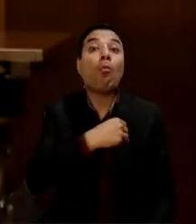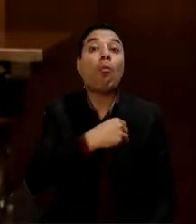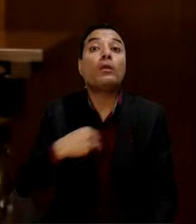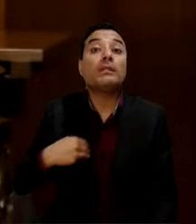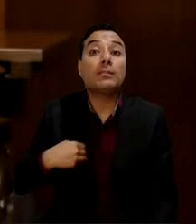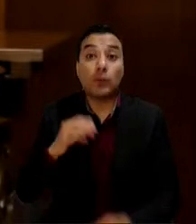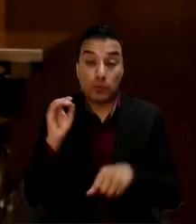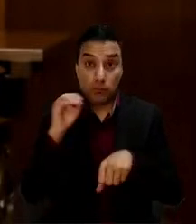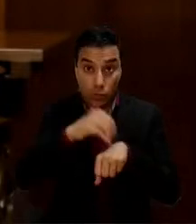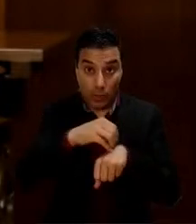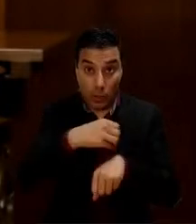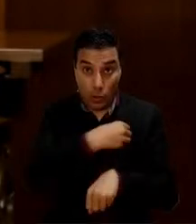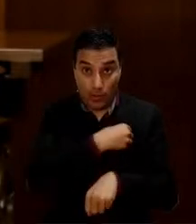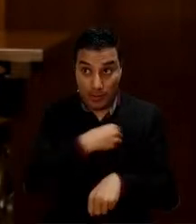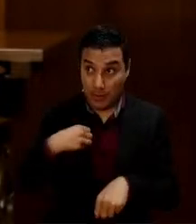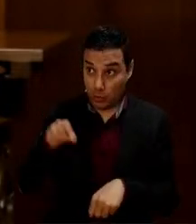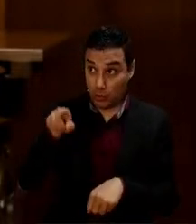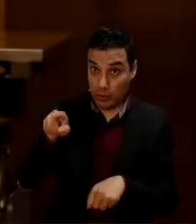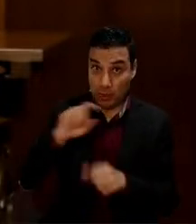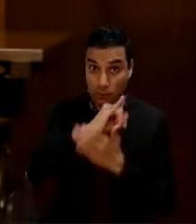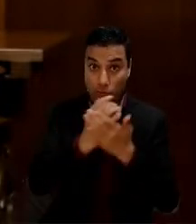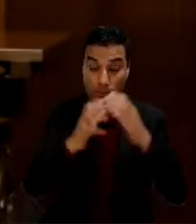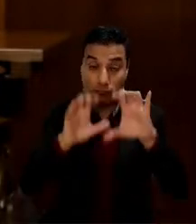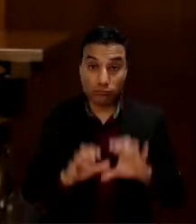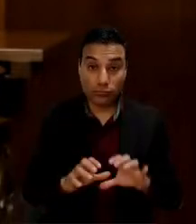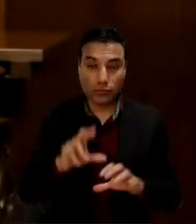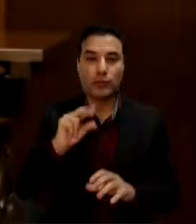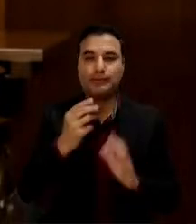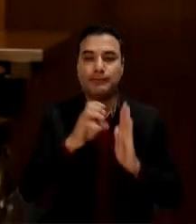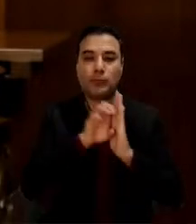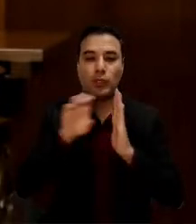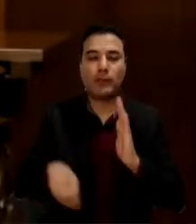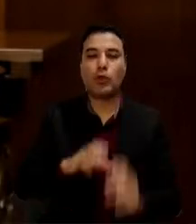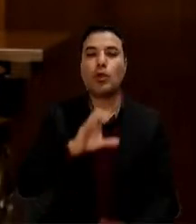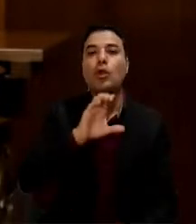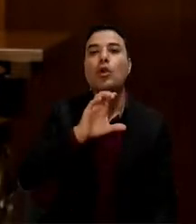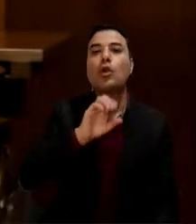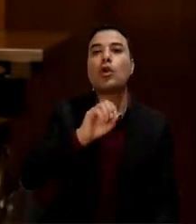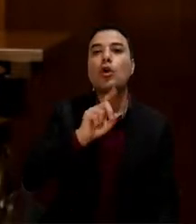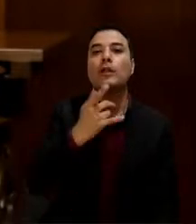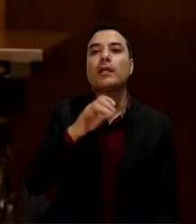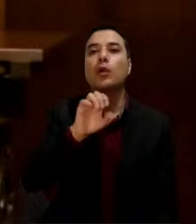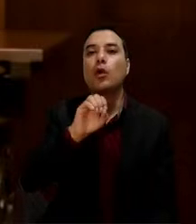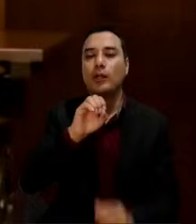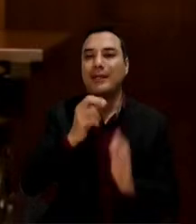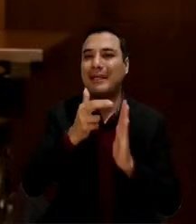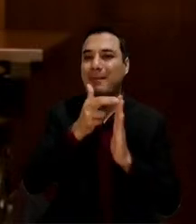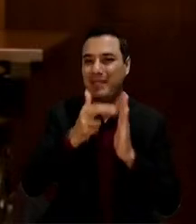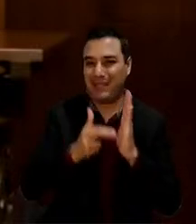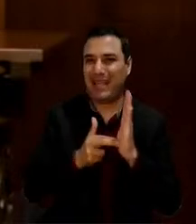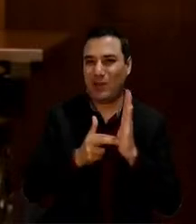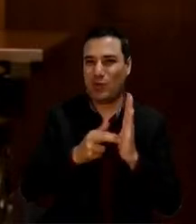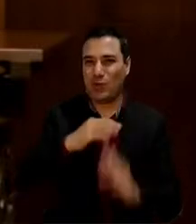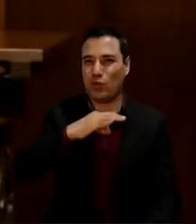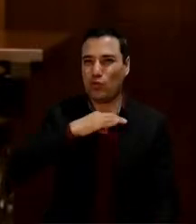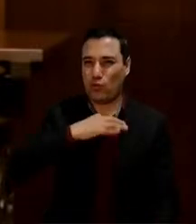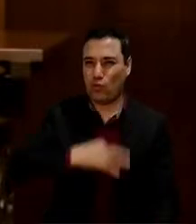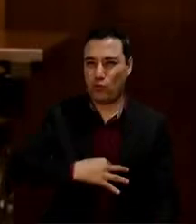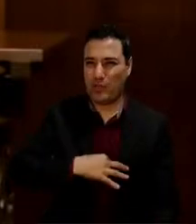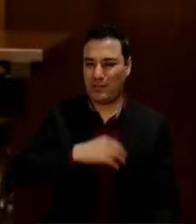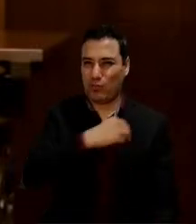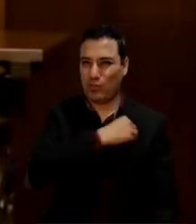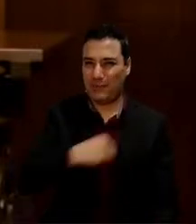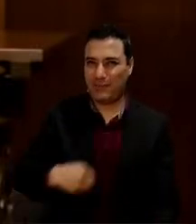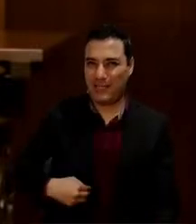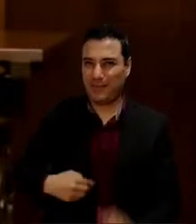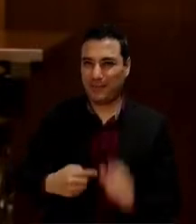ejemplo de rendición de cuentas, es el Código Reglamentario Municipal de Toluca, exactamente en